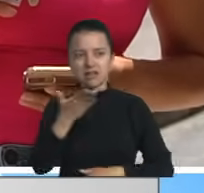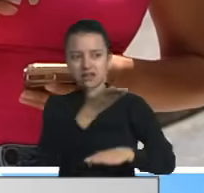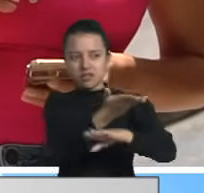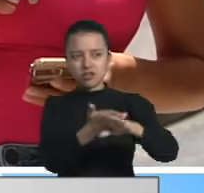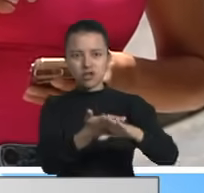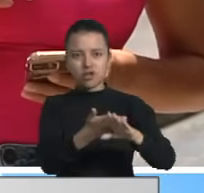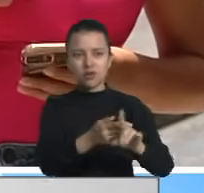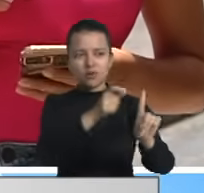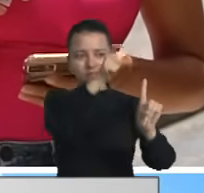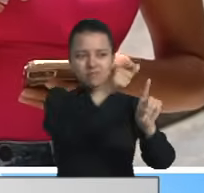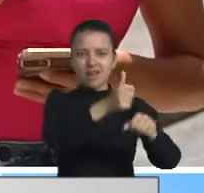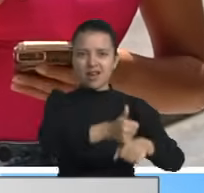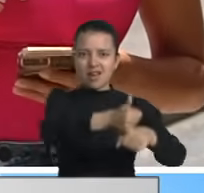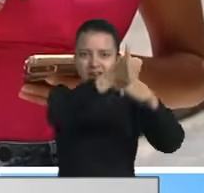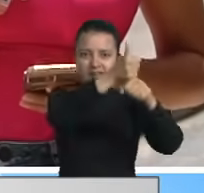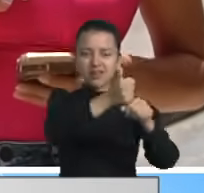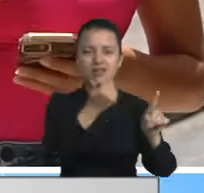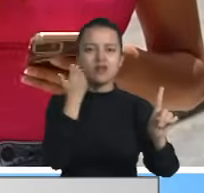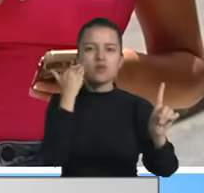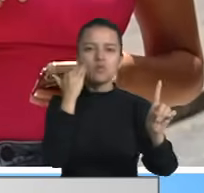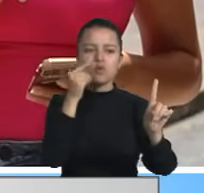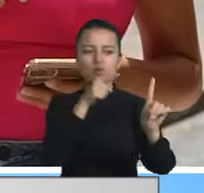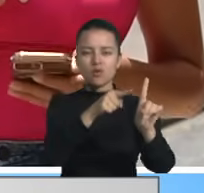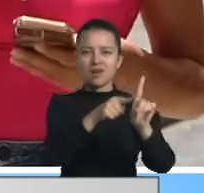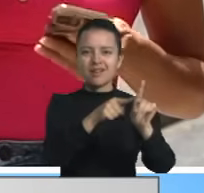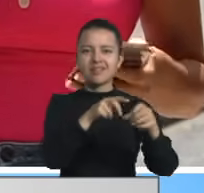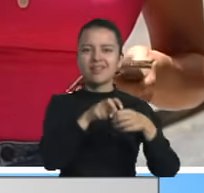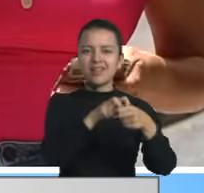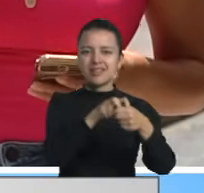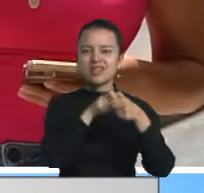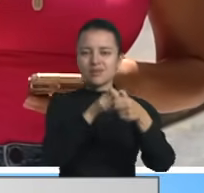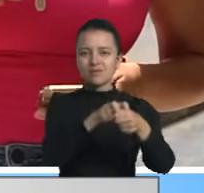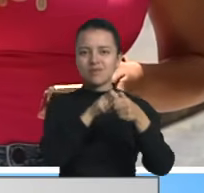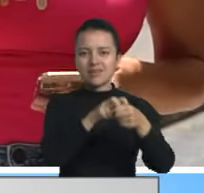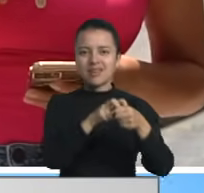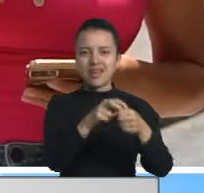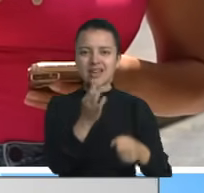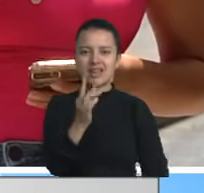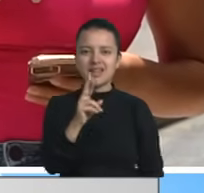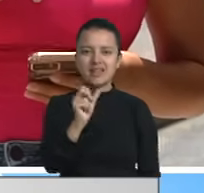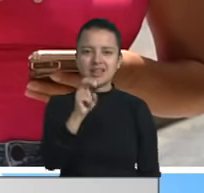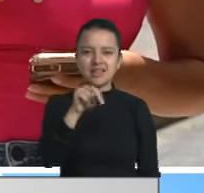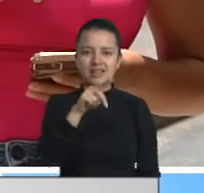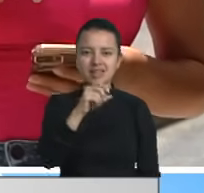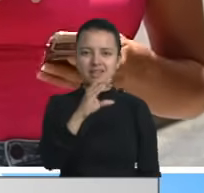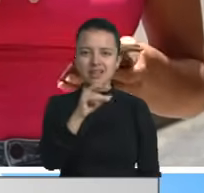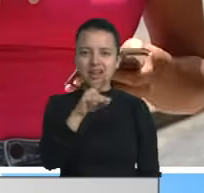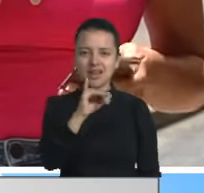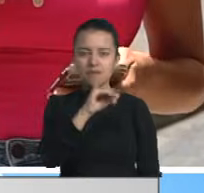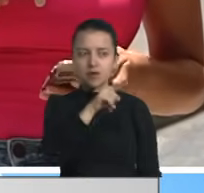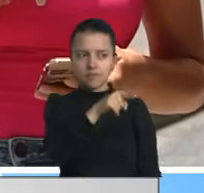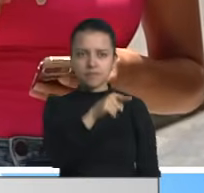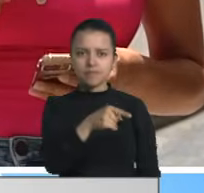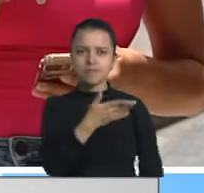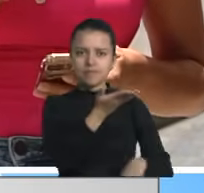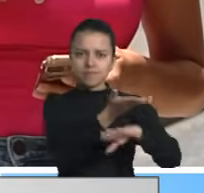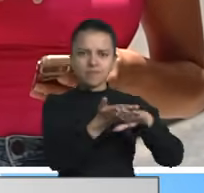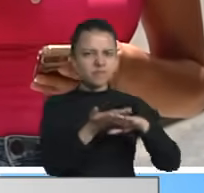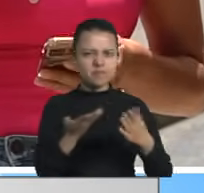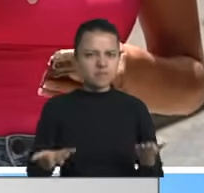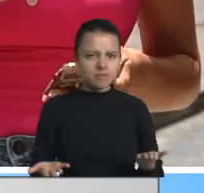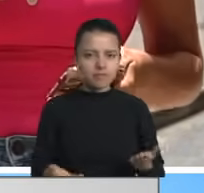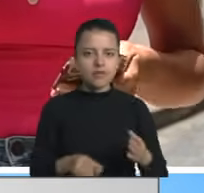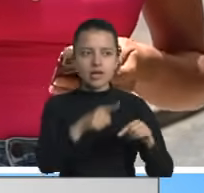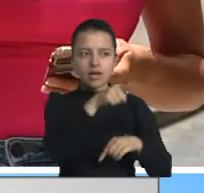gerente del sistema de transporte masivo Transcaribe. Al principio de su mandato el alcalde había señalado que iba a mantener a la gerente los primeros meses,